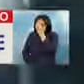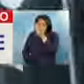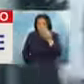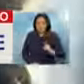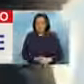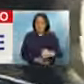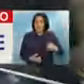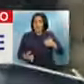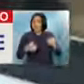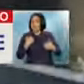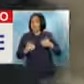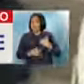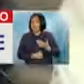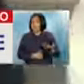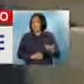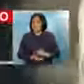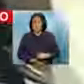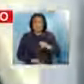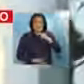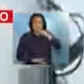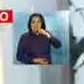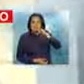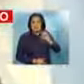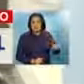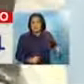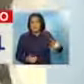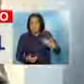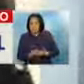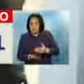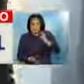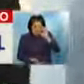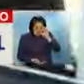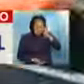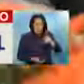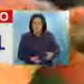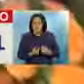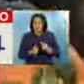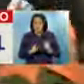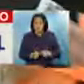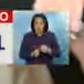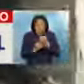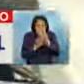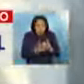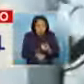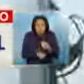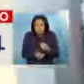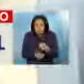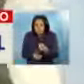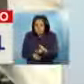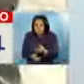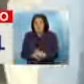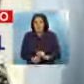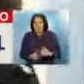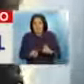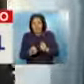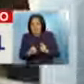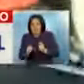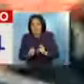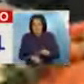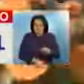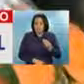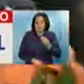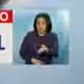Embargada por la emoción, incluso una señora que vino del Cusco intentó obsequiarle un arreglo floral, que luego de varios intentos